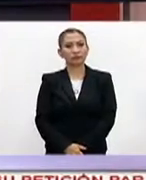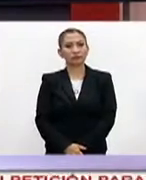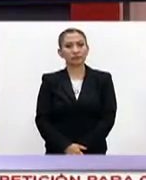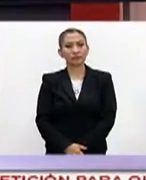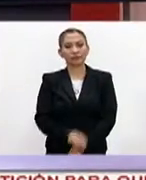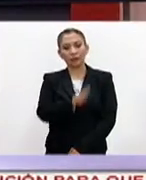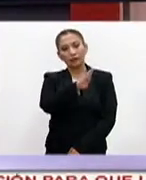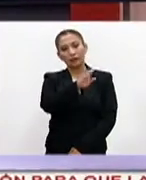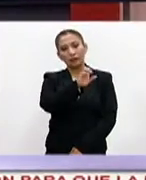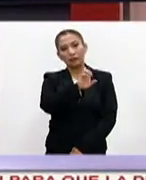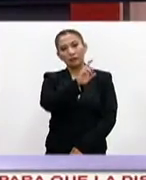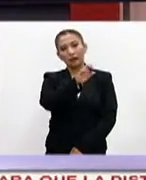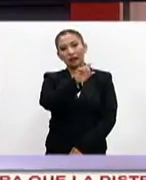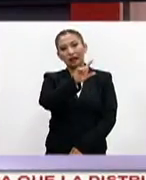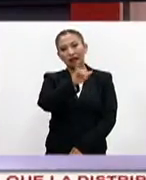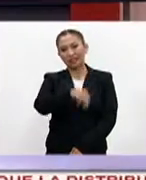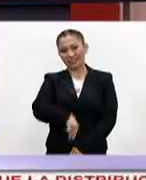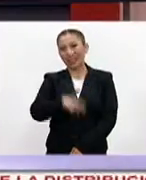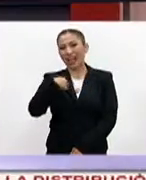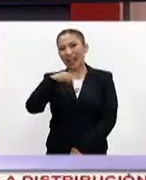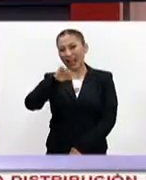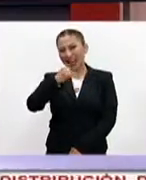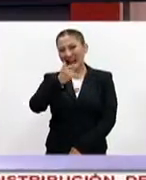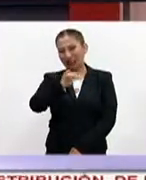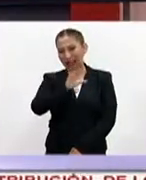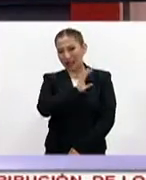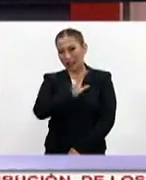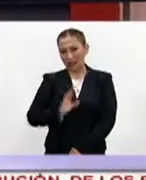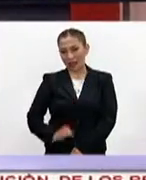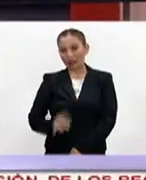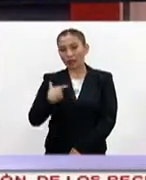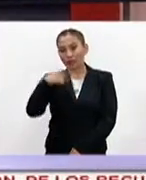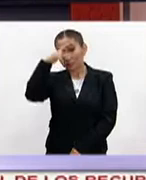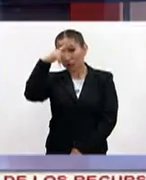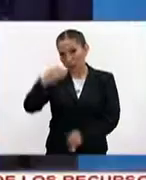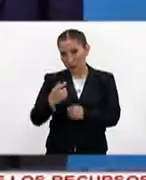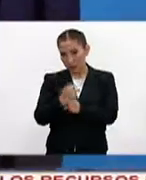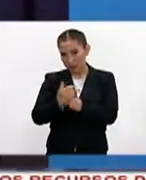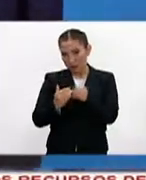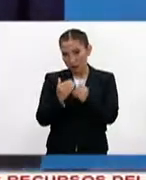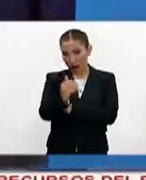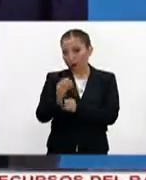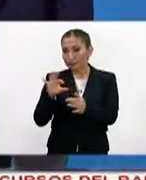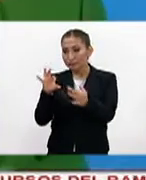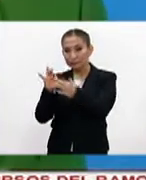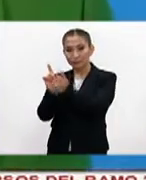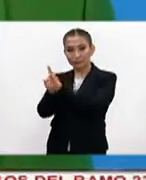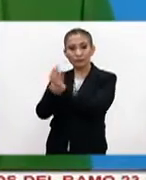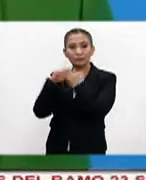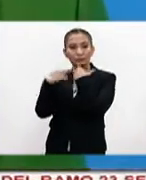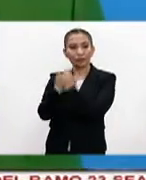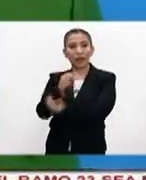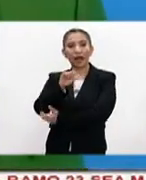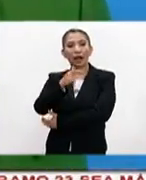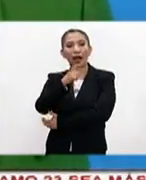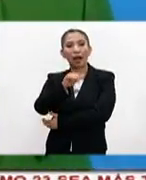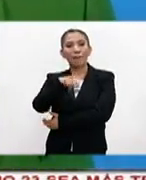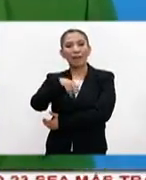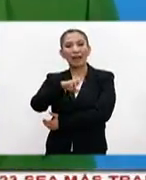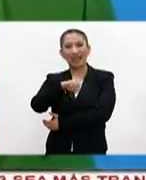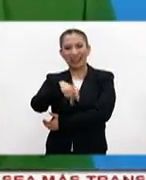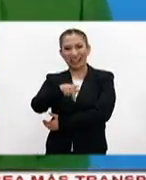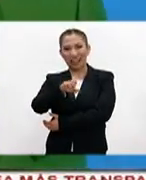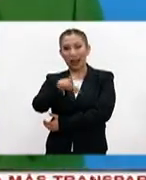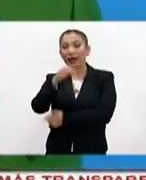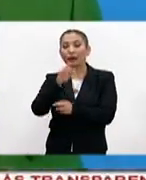En Berlín, Ricardo Anaya, candidato de la coalición por México al frente, se reunió con la canciller Angela Merkel.